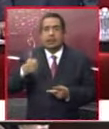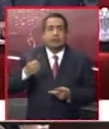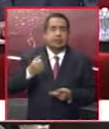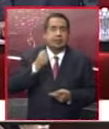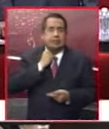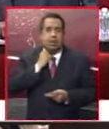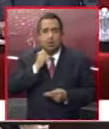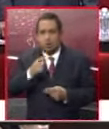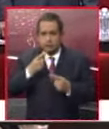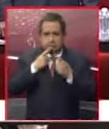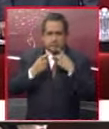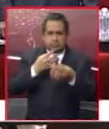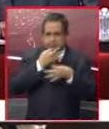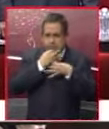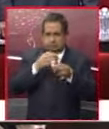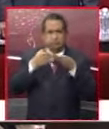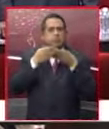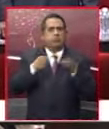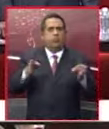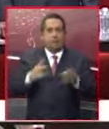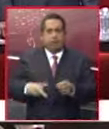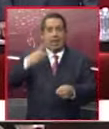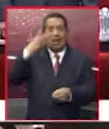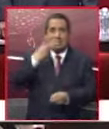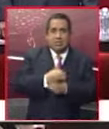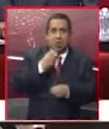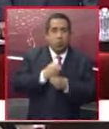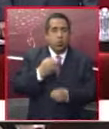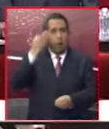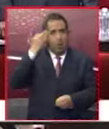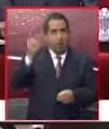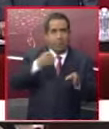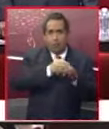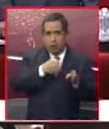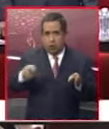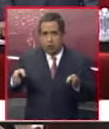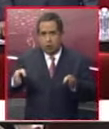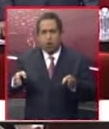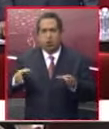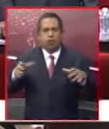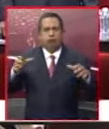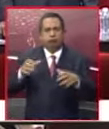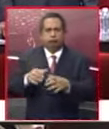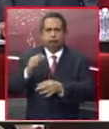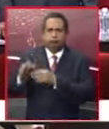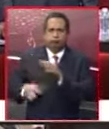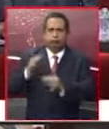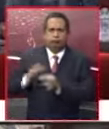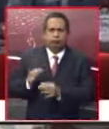senadores, emitió la declaratoria de apertura del segundo periodo ordinario de sesiones.